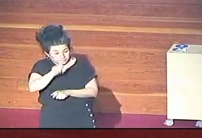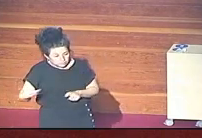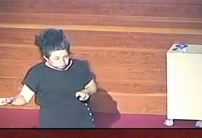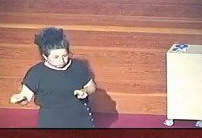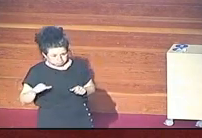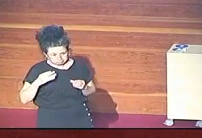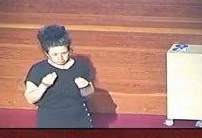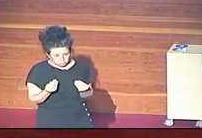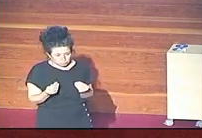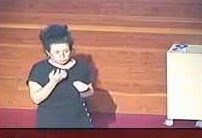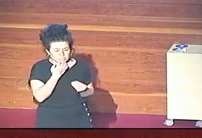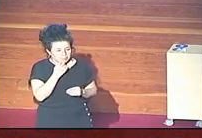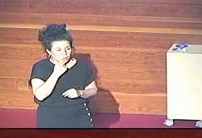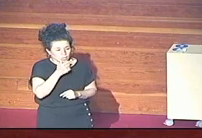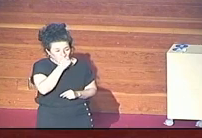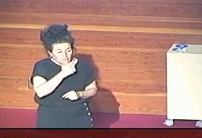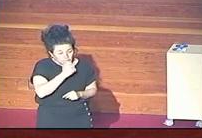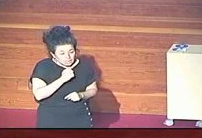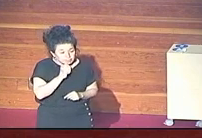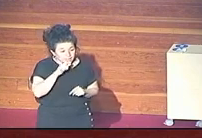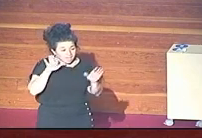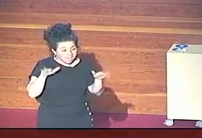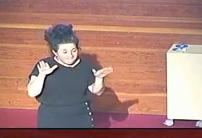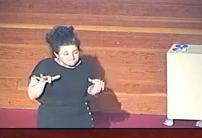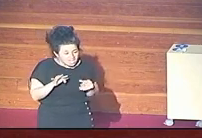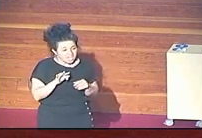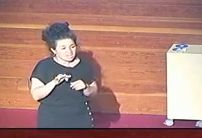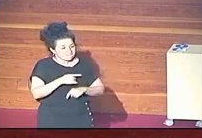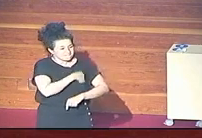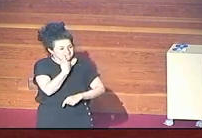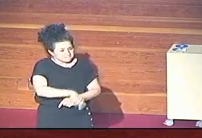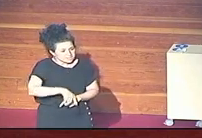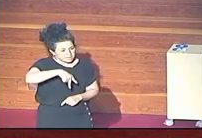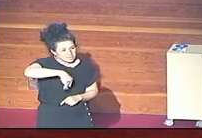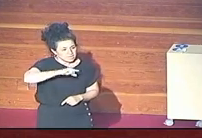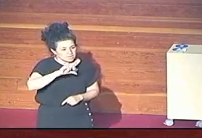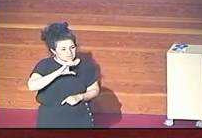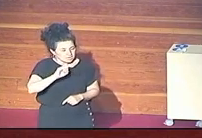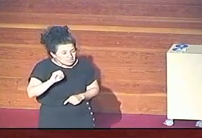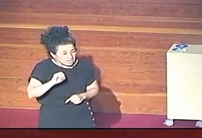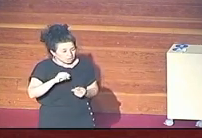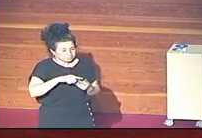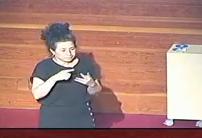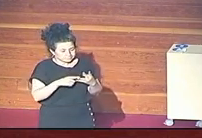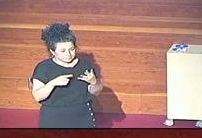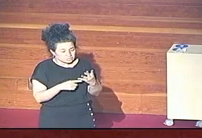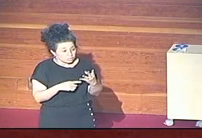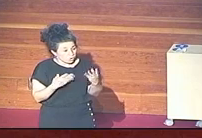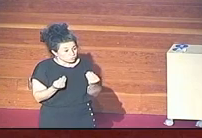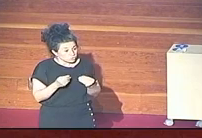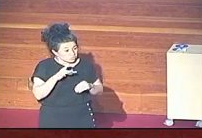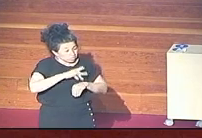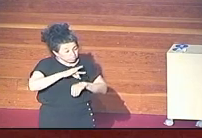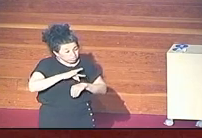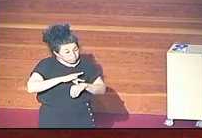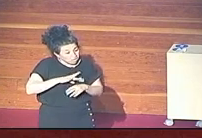aviar fiebre del nilo un montón de virus asociados a animales pero que